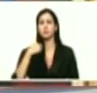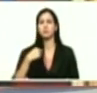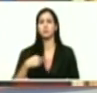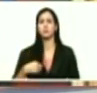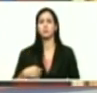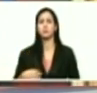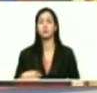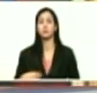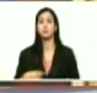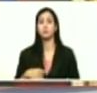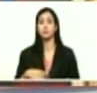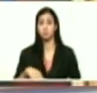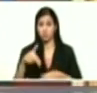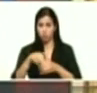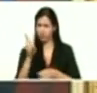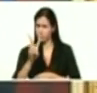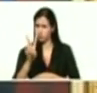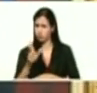el nuestro no